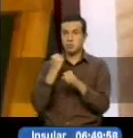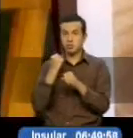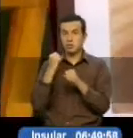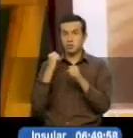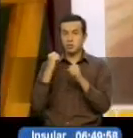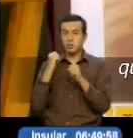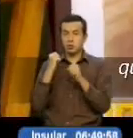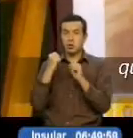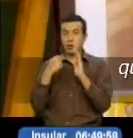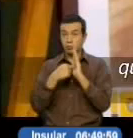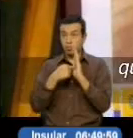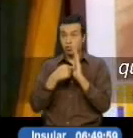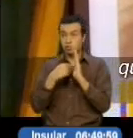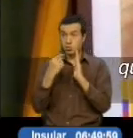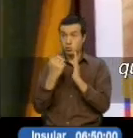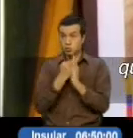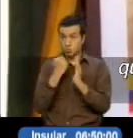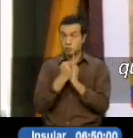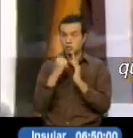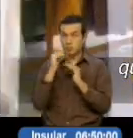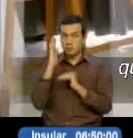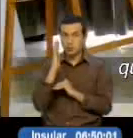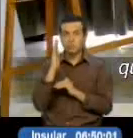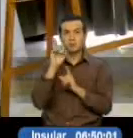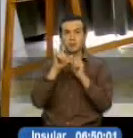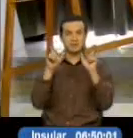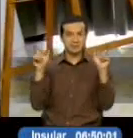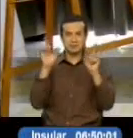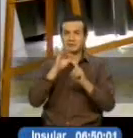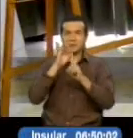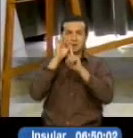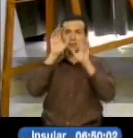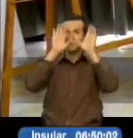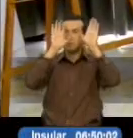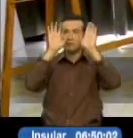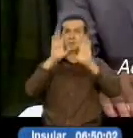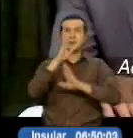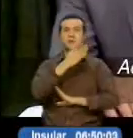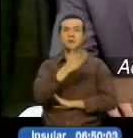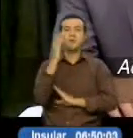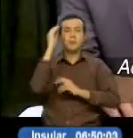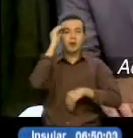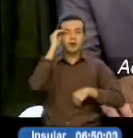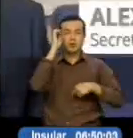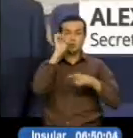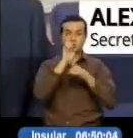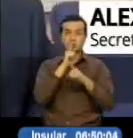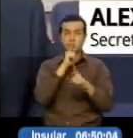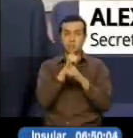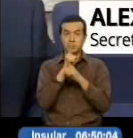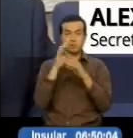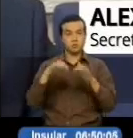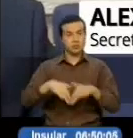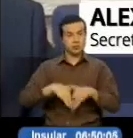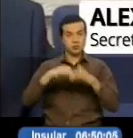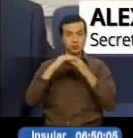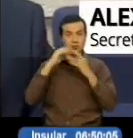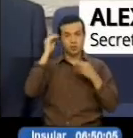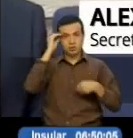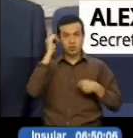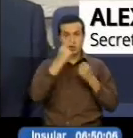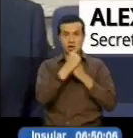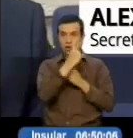brecha fiscal. De igual forma, se lanzó la campaña de personajes emblemáticos para reivindicar valores nacionales. Una recuperación de valores,